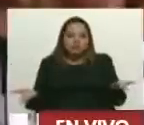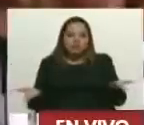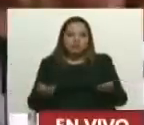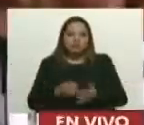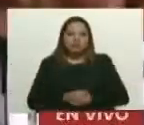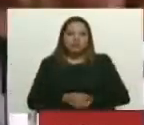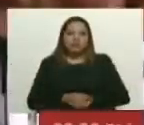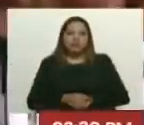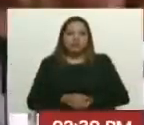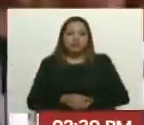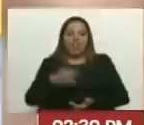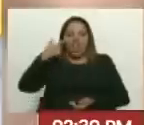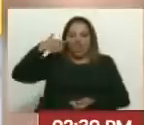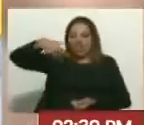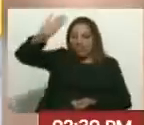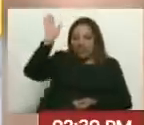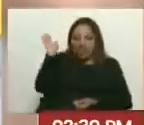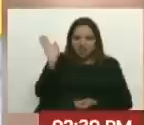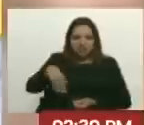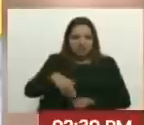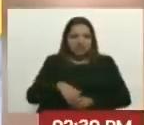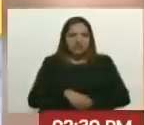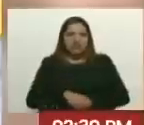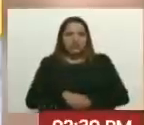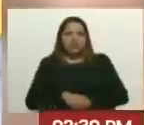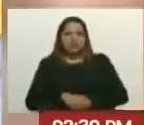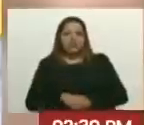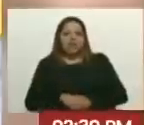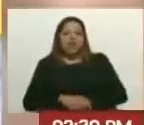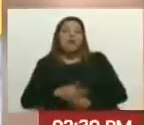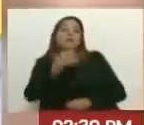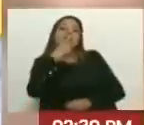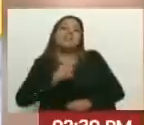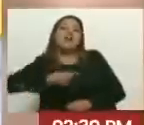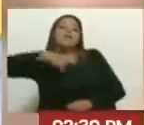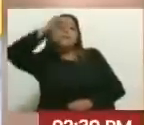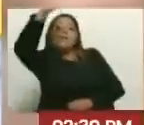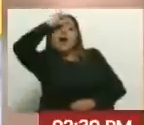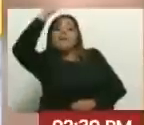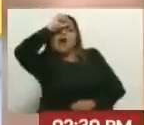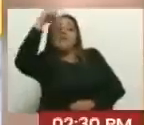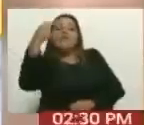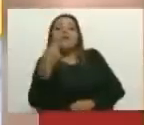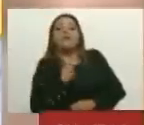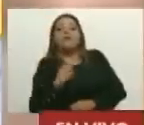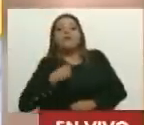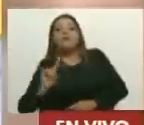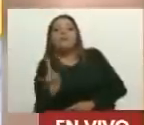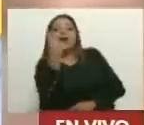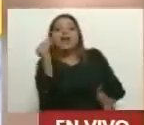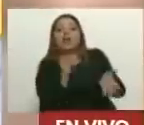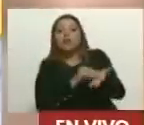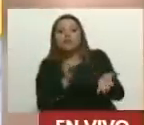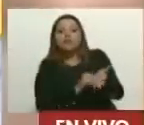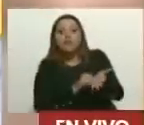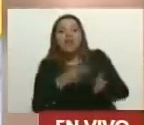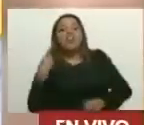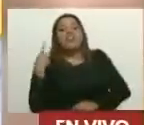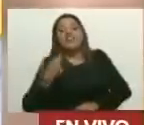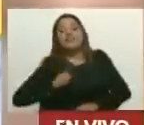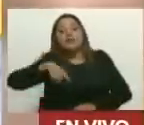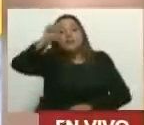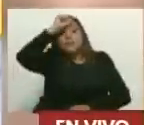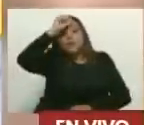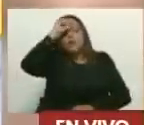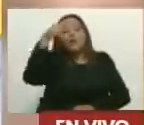No, vale. ¿Ah? Me tienen que mamar el huevo primero. ¿Oyeron? El huevo me lo tienen